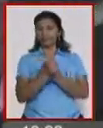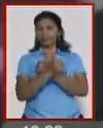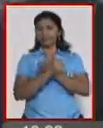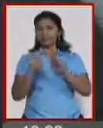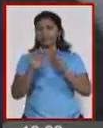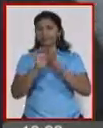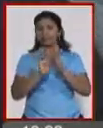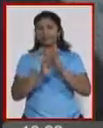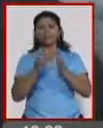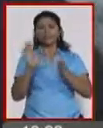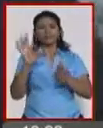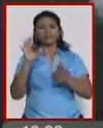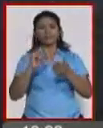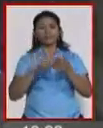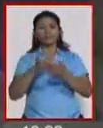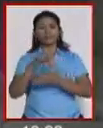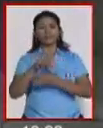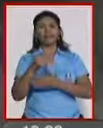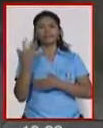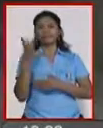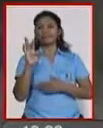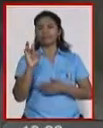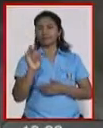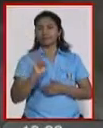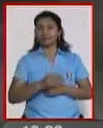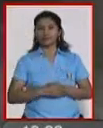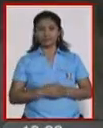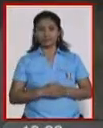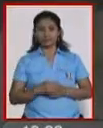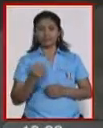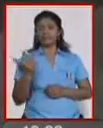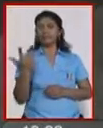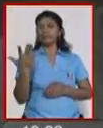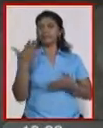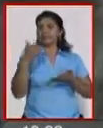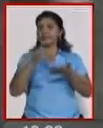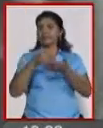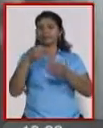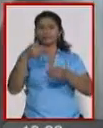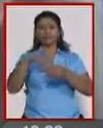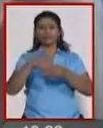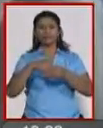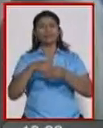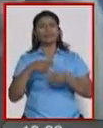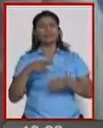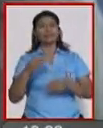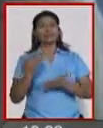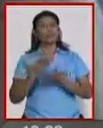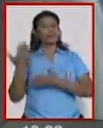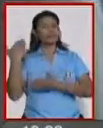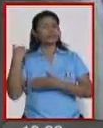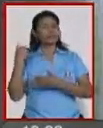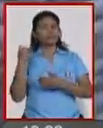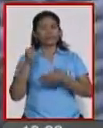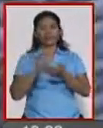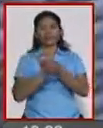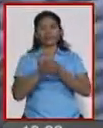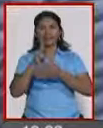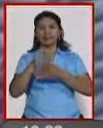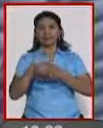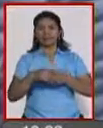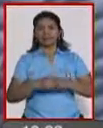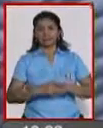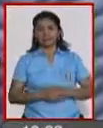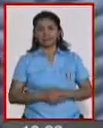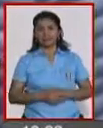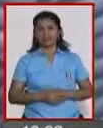estatutos autonómicos para el día 9 de julio del 2017. Será el tercer referendo después del que se realizó en septiembre del 2015 y el que acaba de